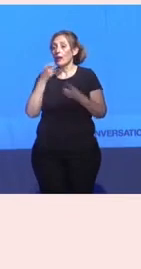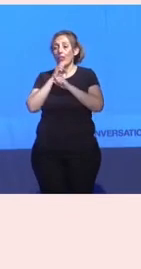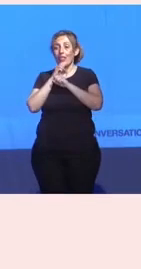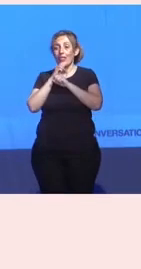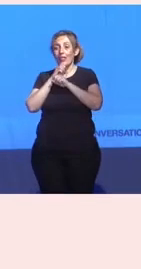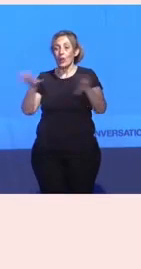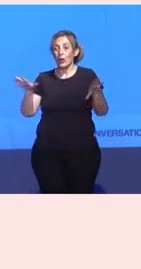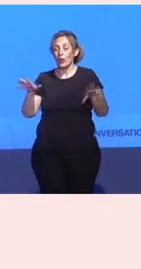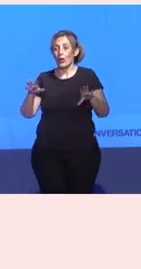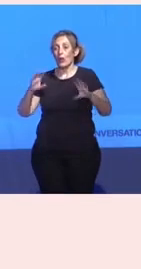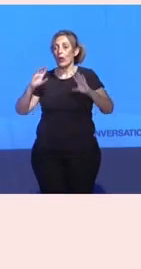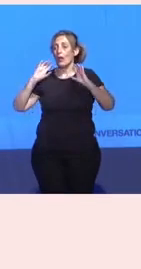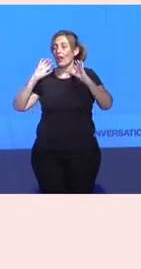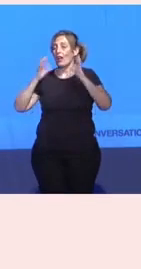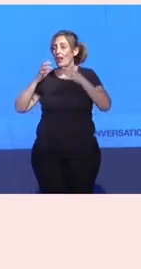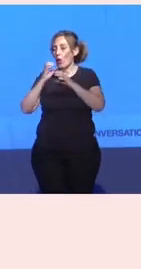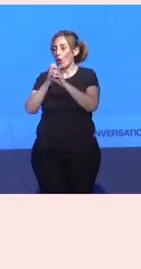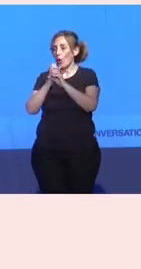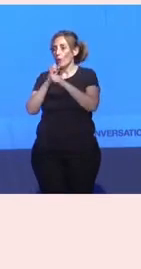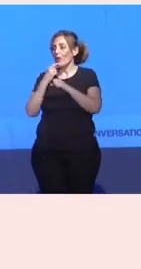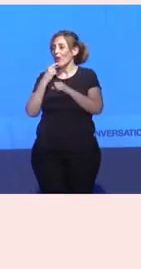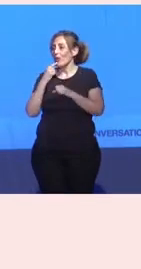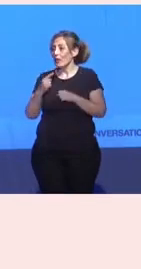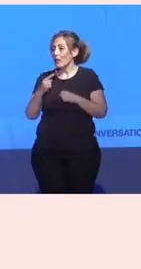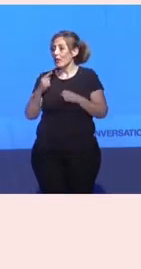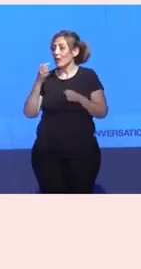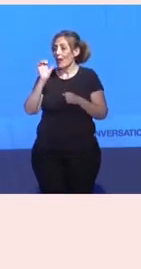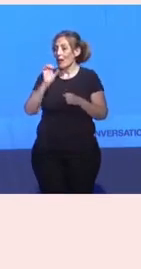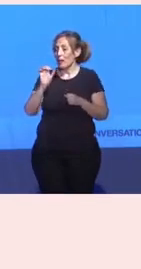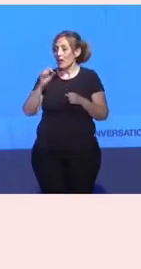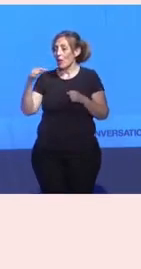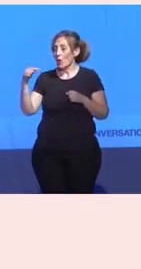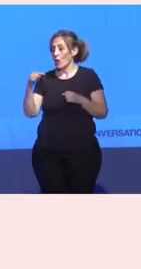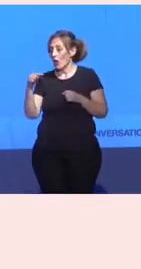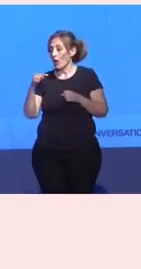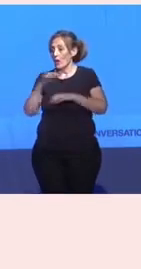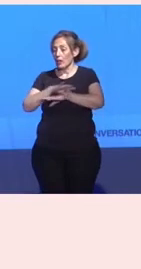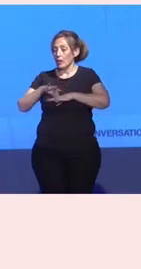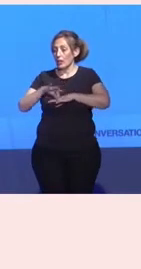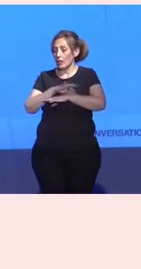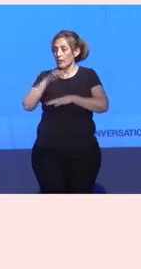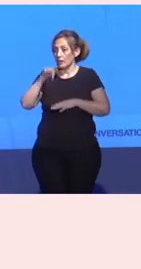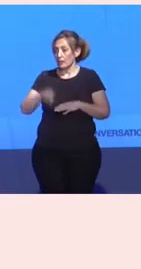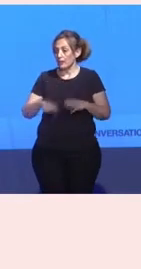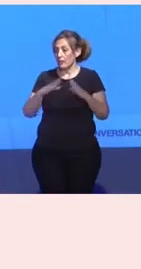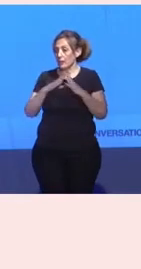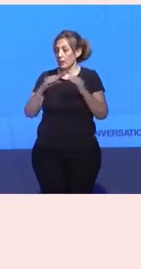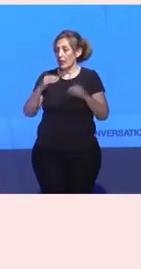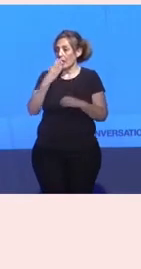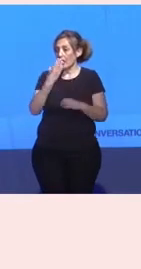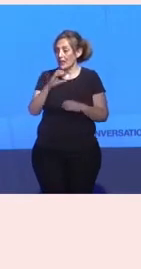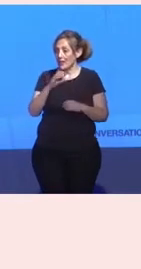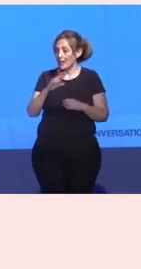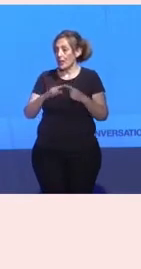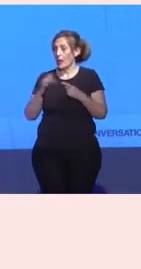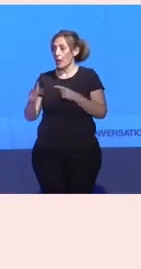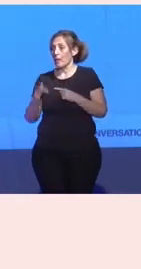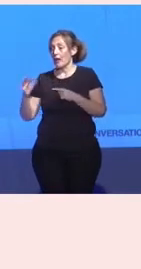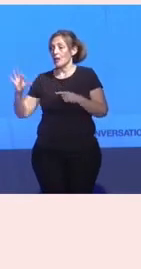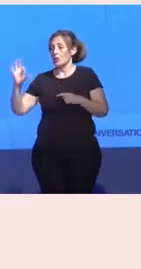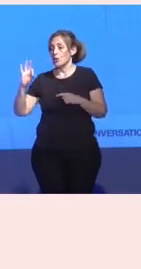es el radioscopio programa por el que tanto Emilio García del instituto de astrofísica de Andalucía del cesic como a Susana